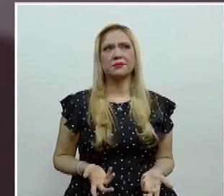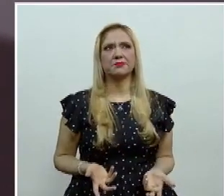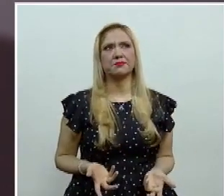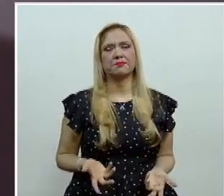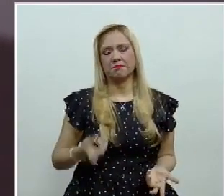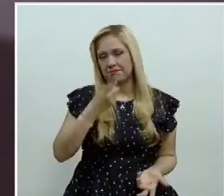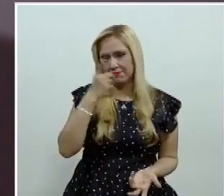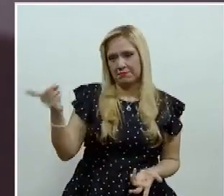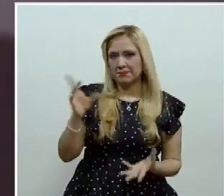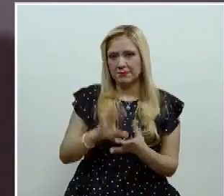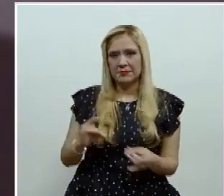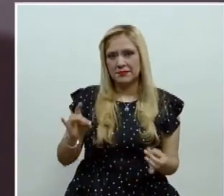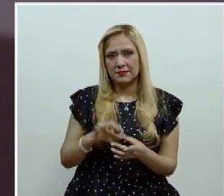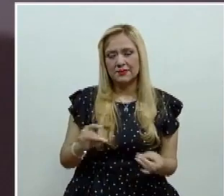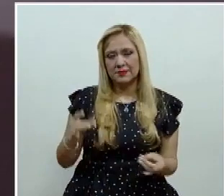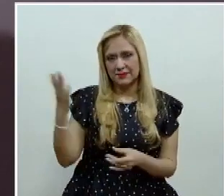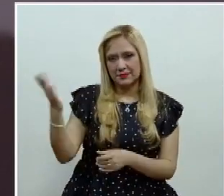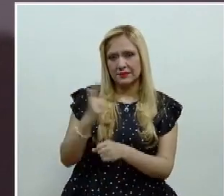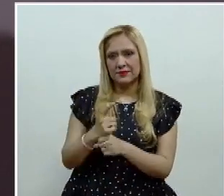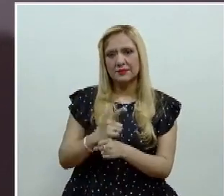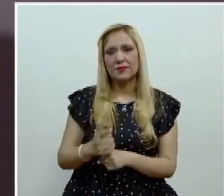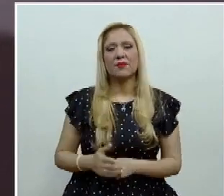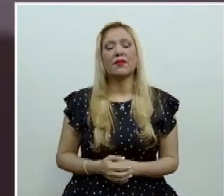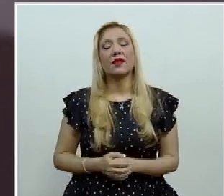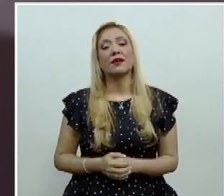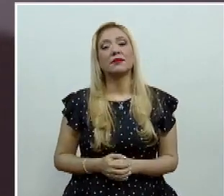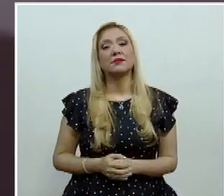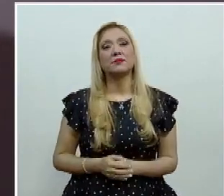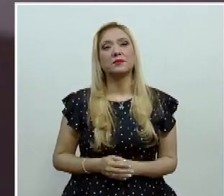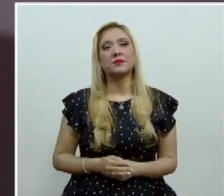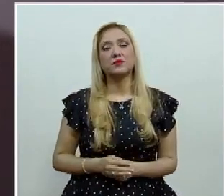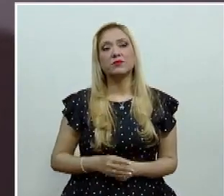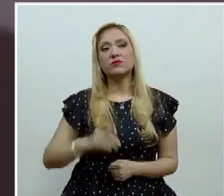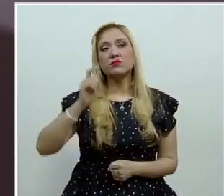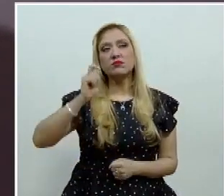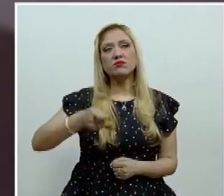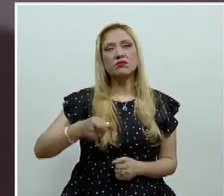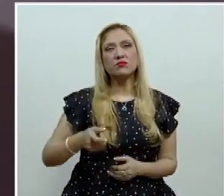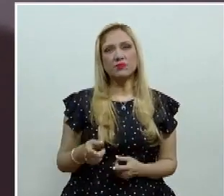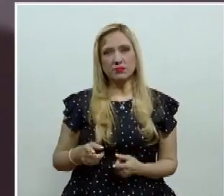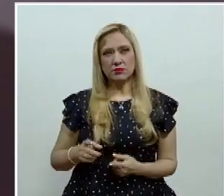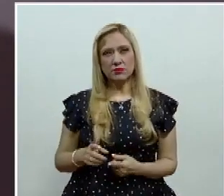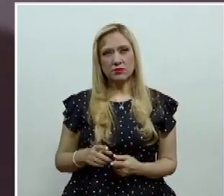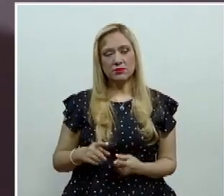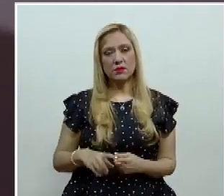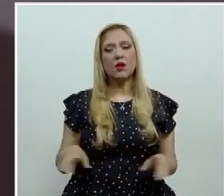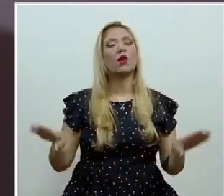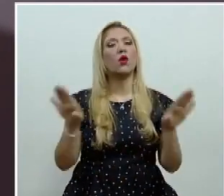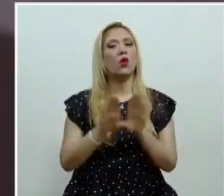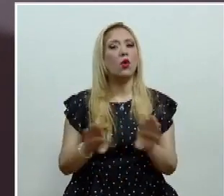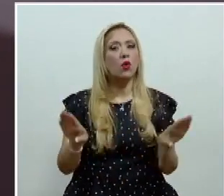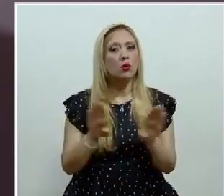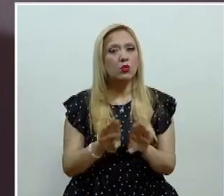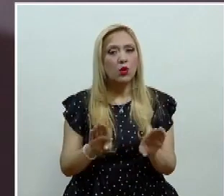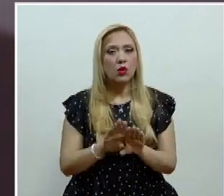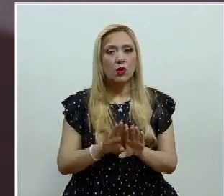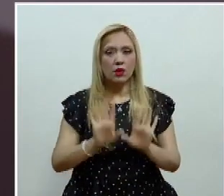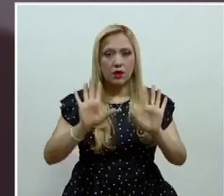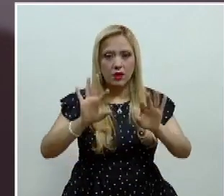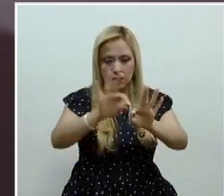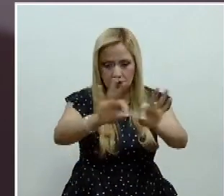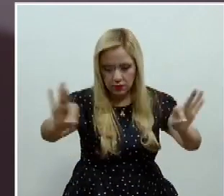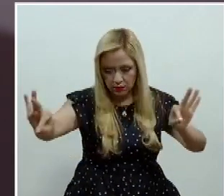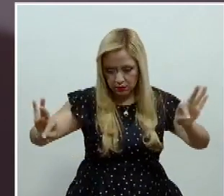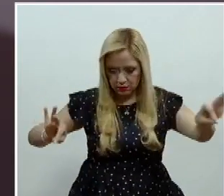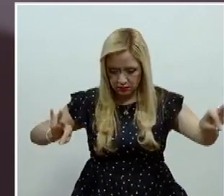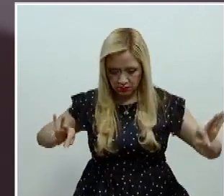lo que menciona la licenciada, que tiene que ver con cómo se cuida la escena del crimen,